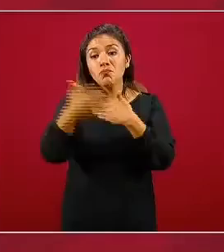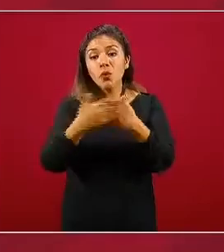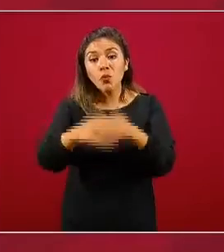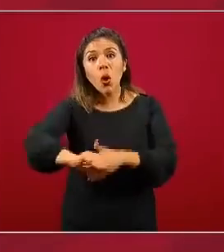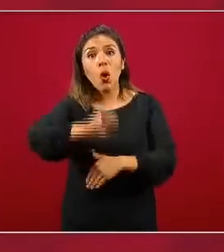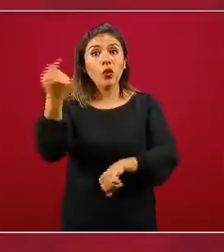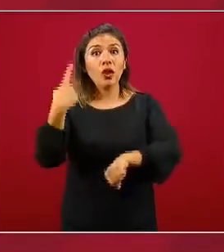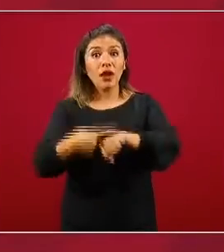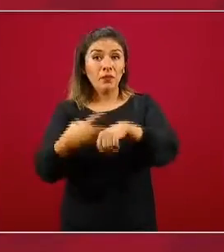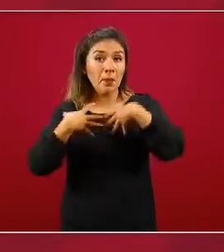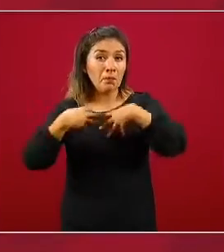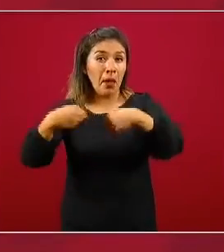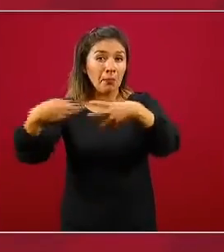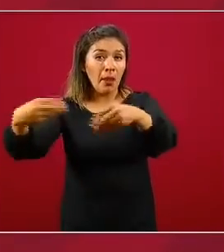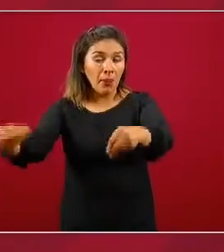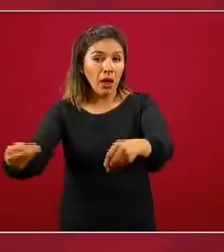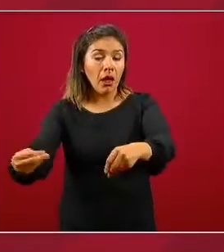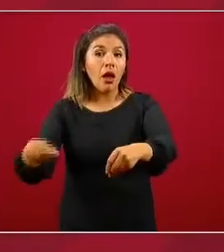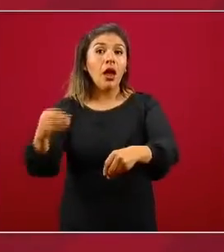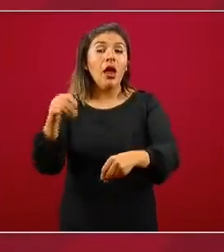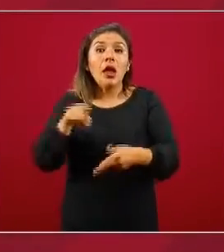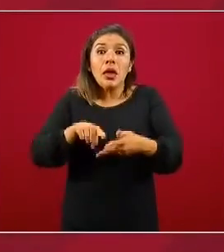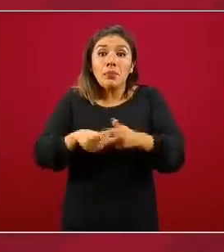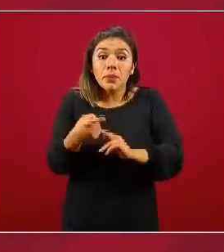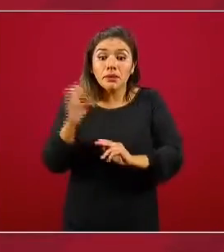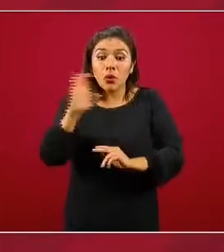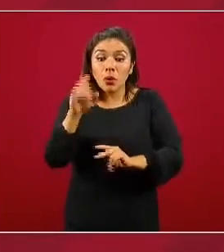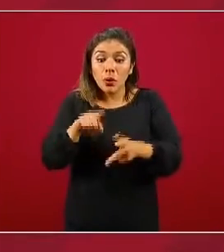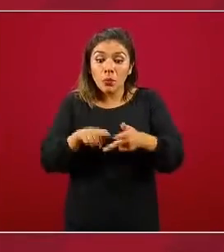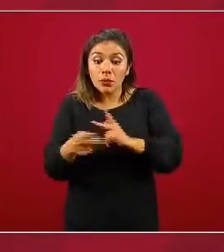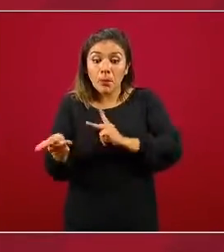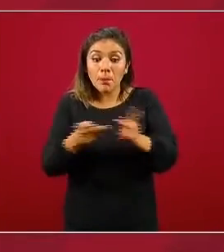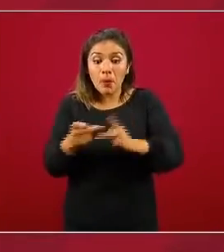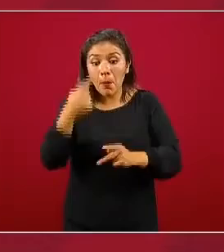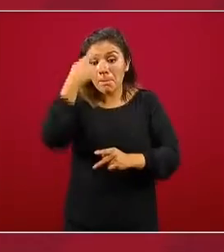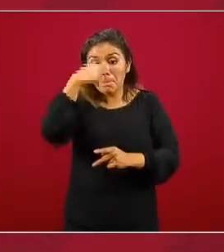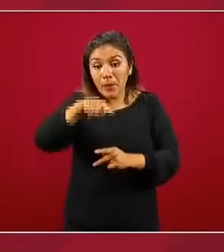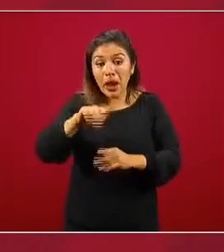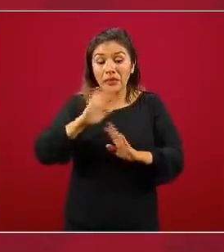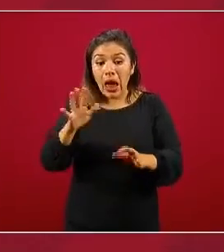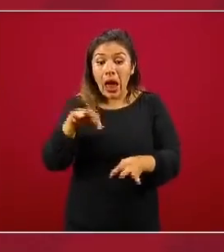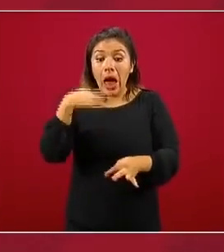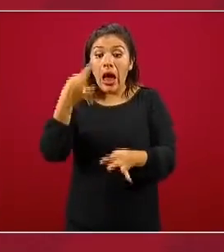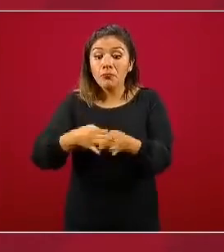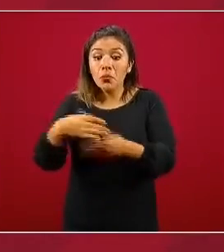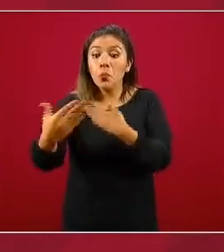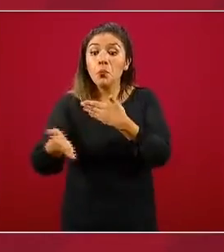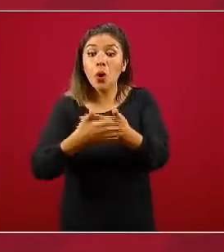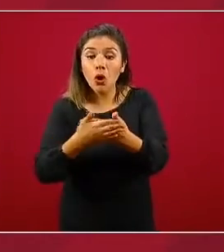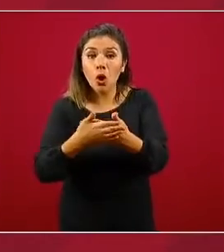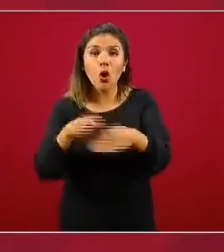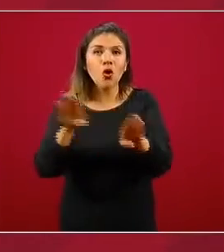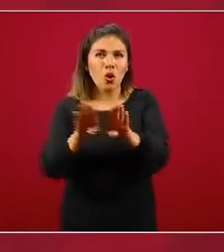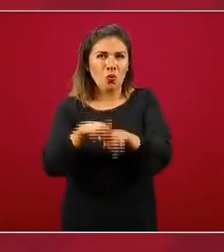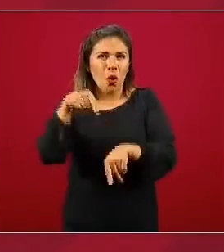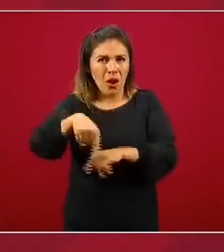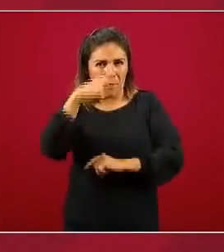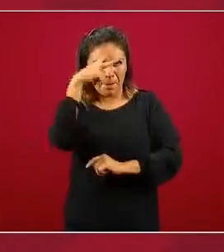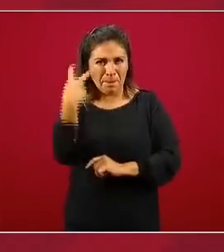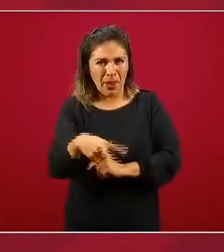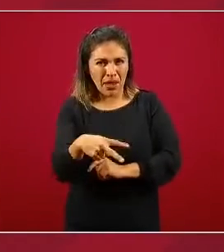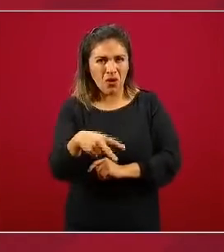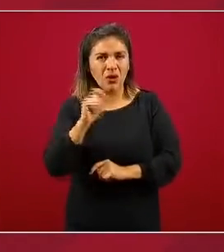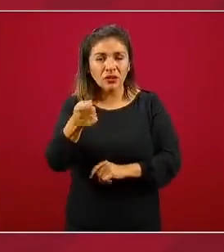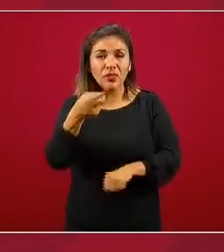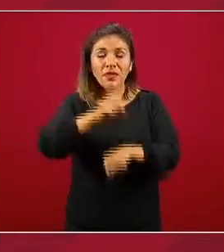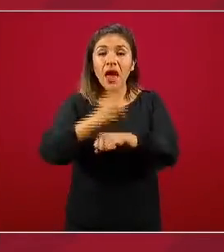pandemia no empieza cuando se prepara para la pandemia en concreto que ocurre, que fue la situación de México, que